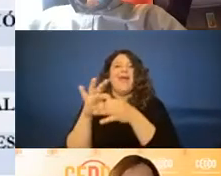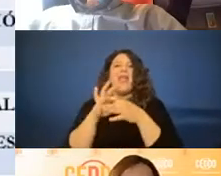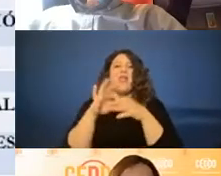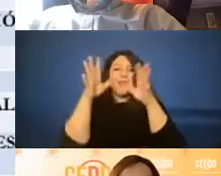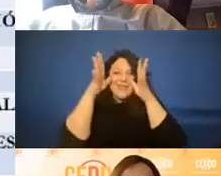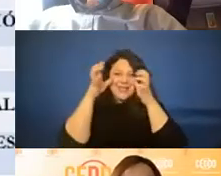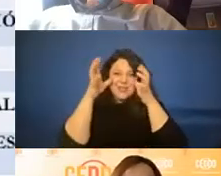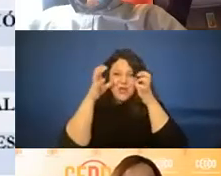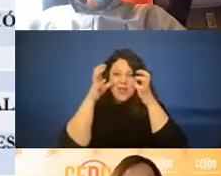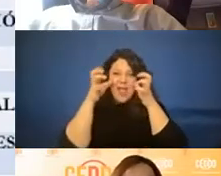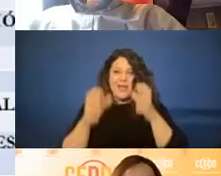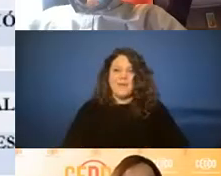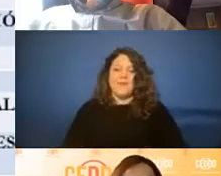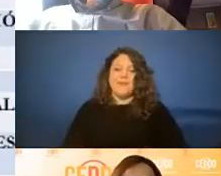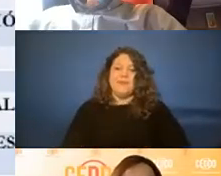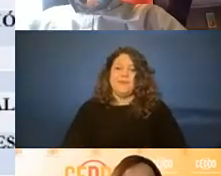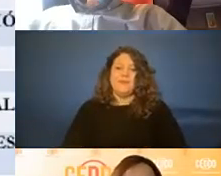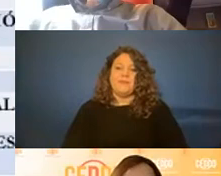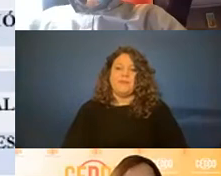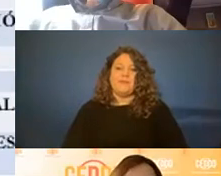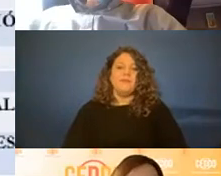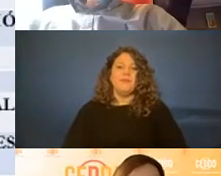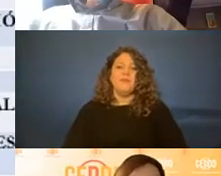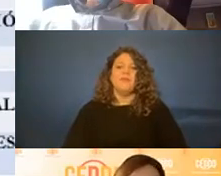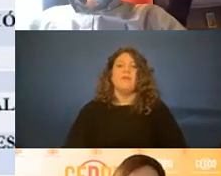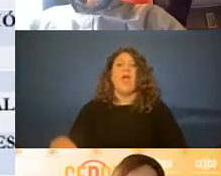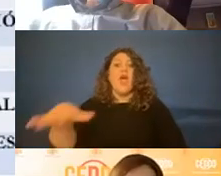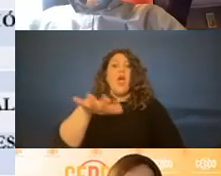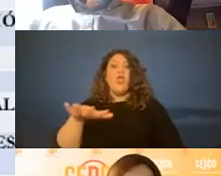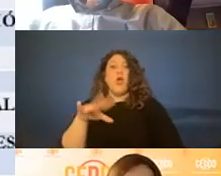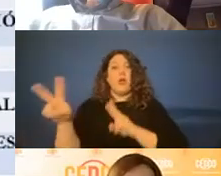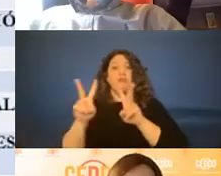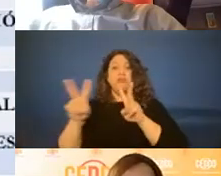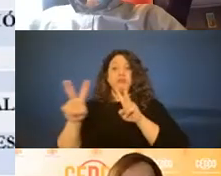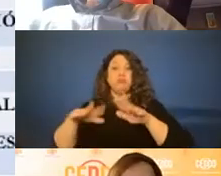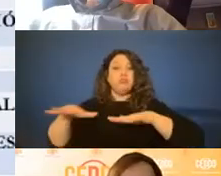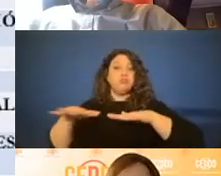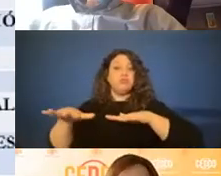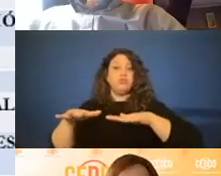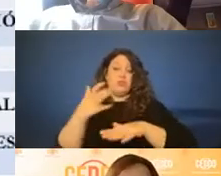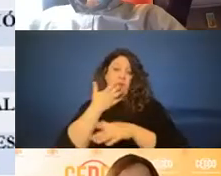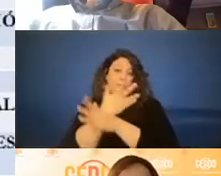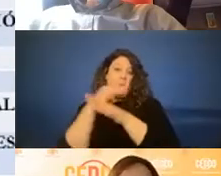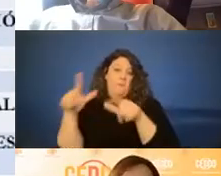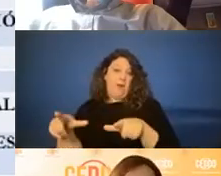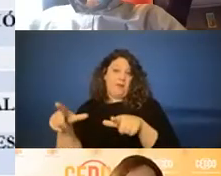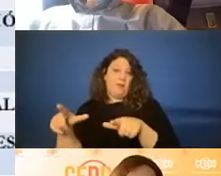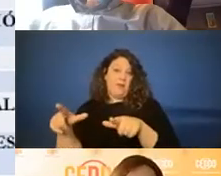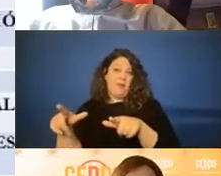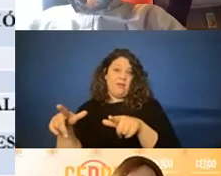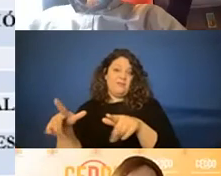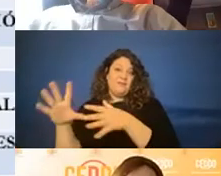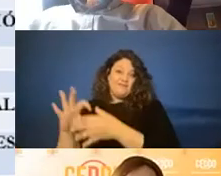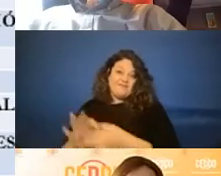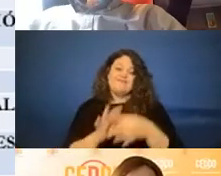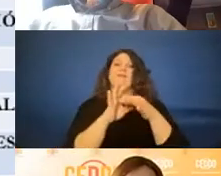desde las zonas de mayor actividad, por ejemplo los patios, a las de menor